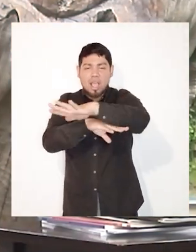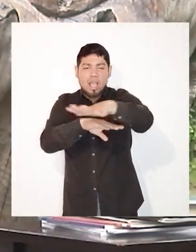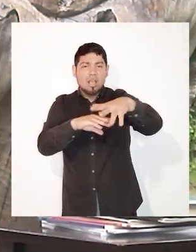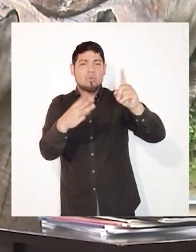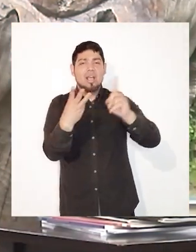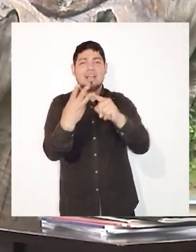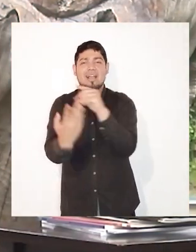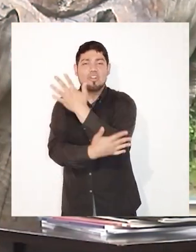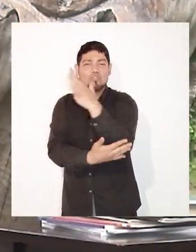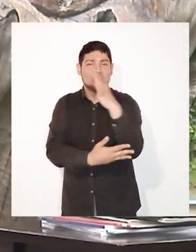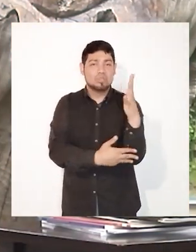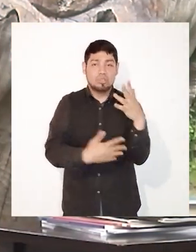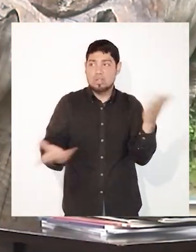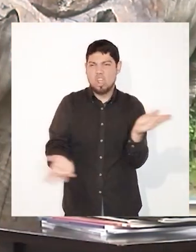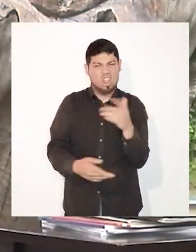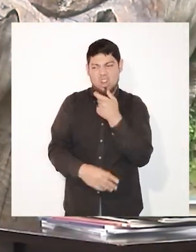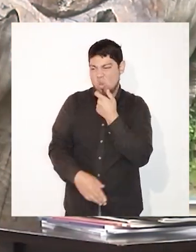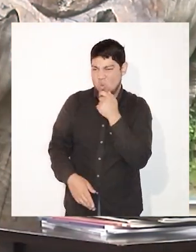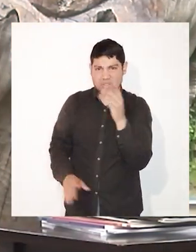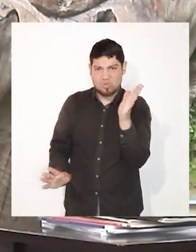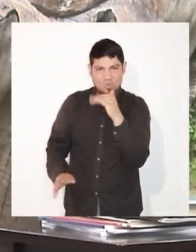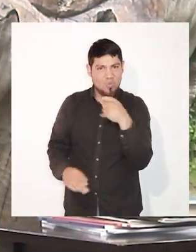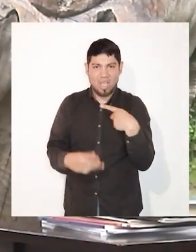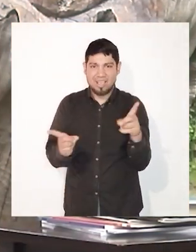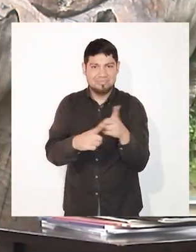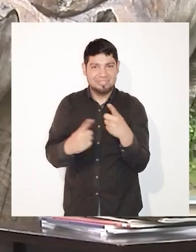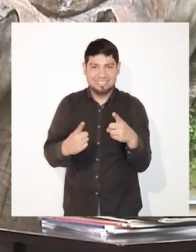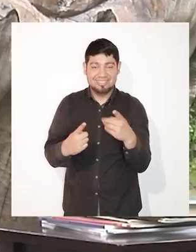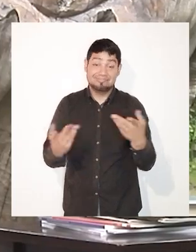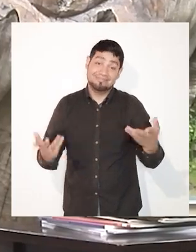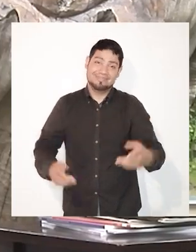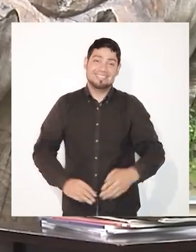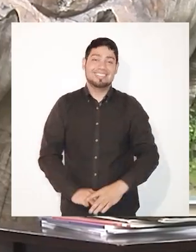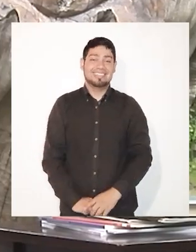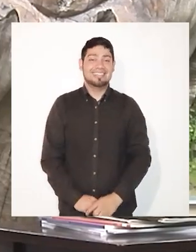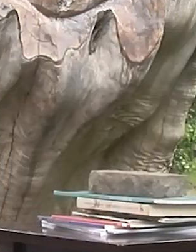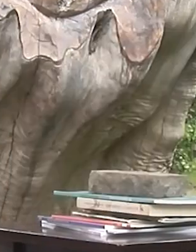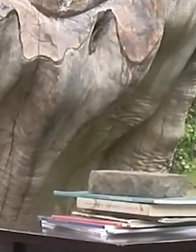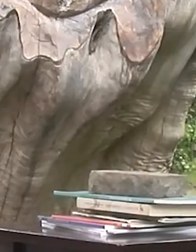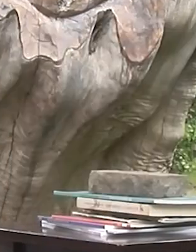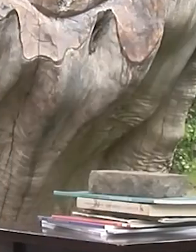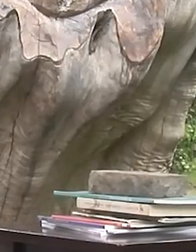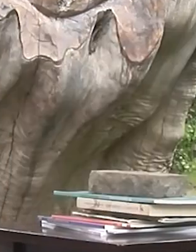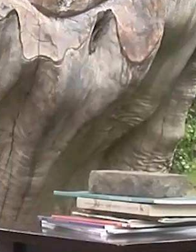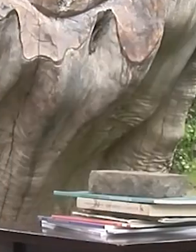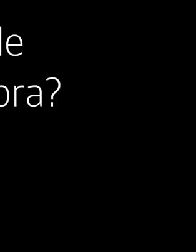en el aire, en el agua, en los bosques, no en los huesos. Se decía.